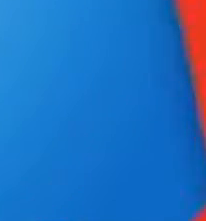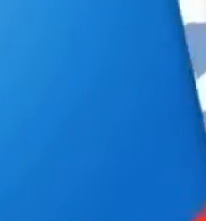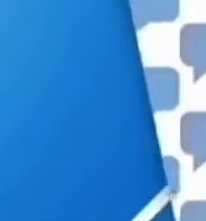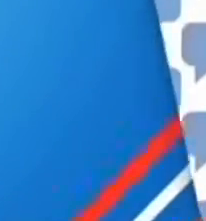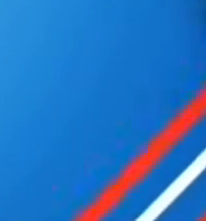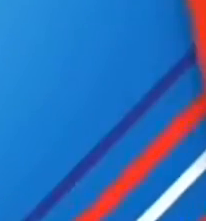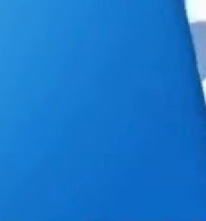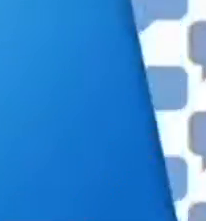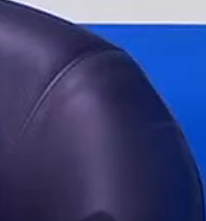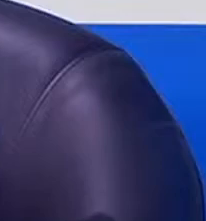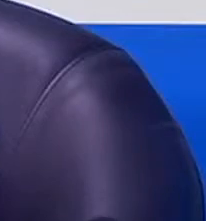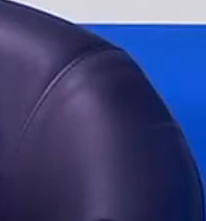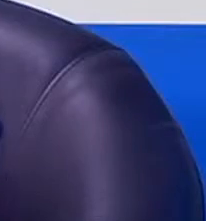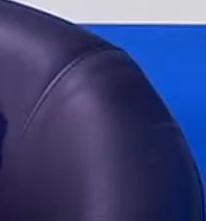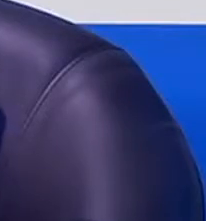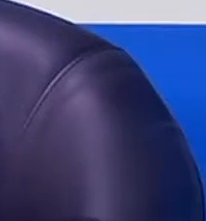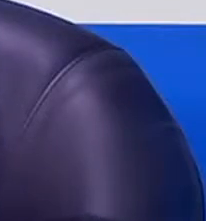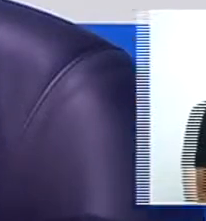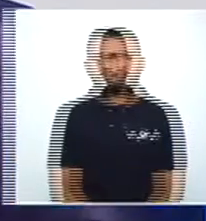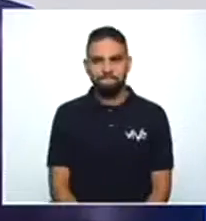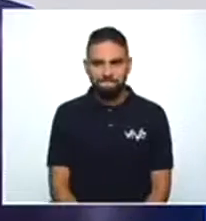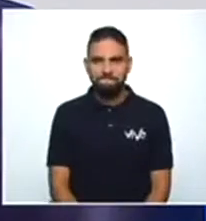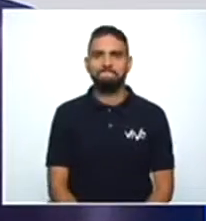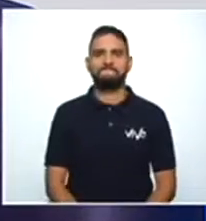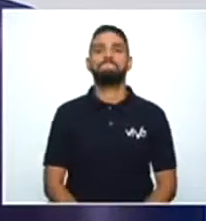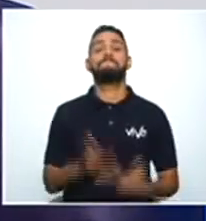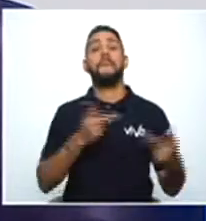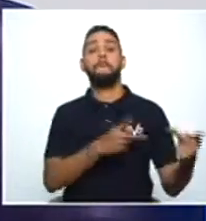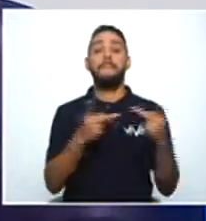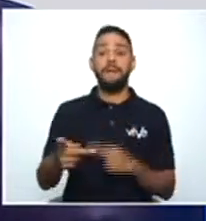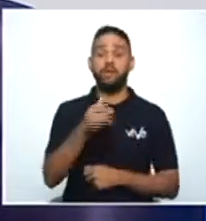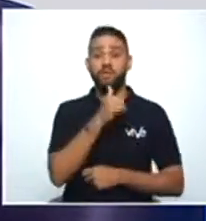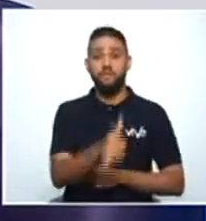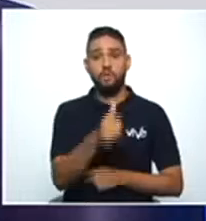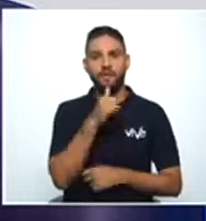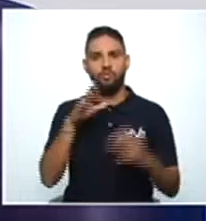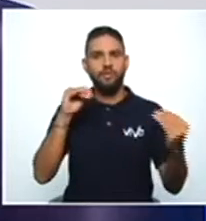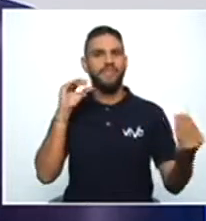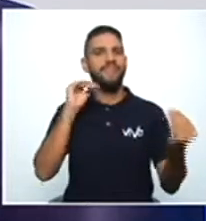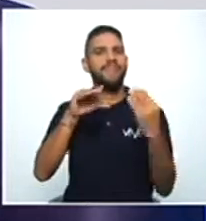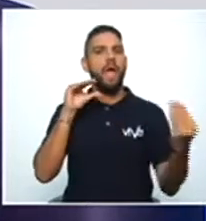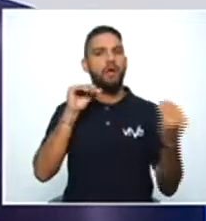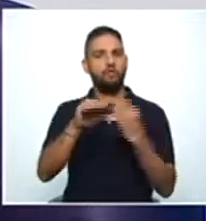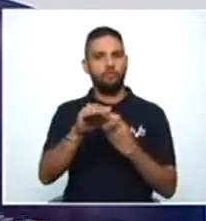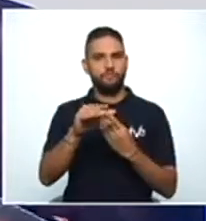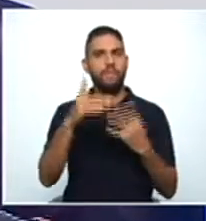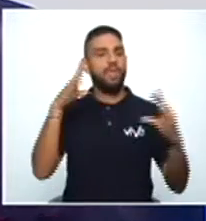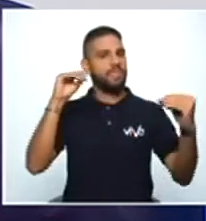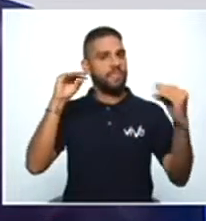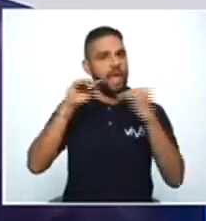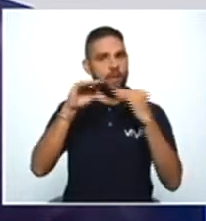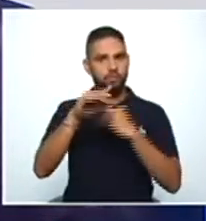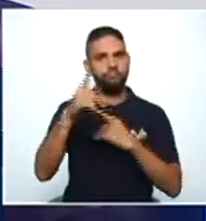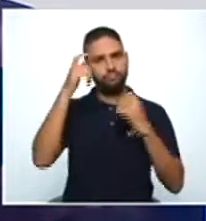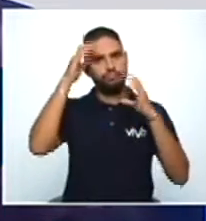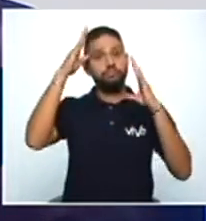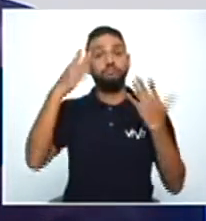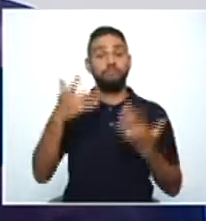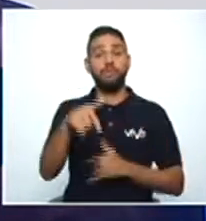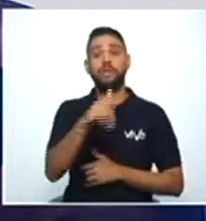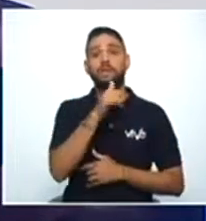bien usuarios de televisión bienvenidos a una nueva emisión de diálogo test a ver en esta oportunidad los